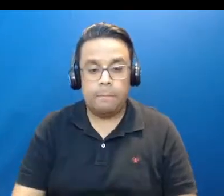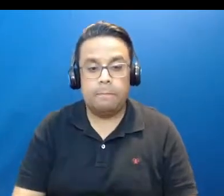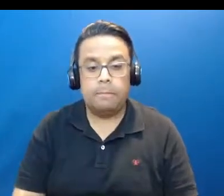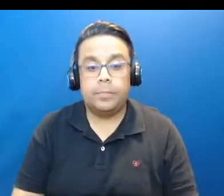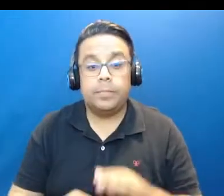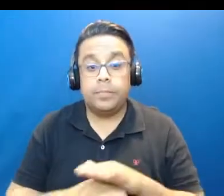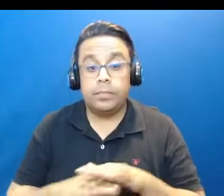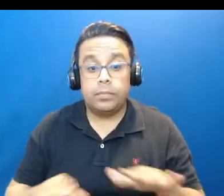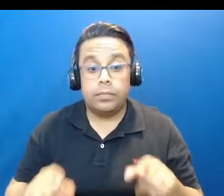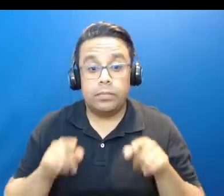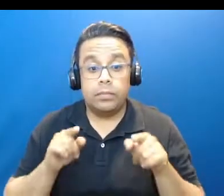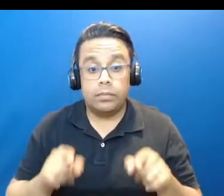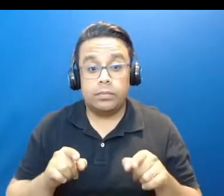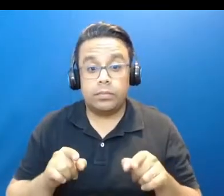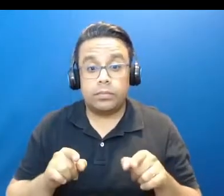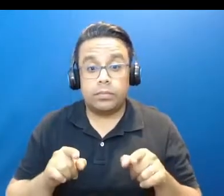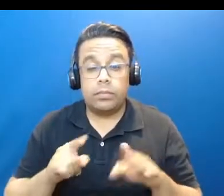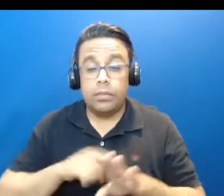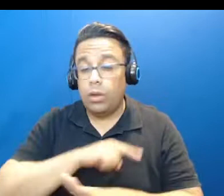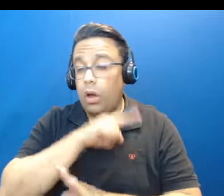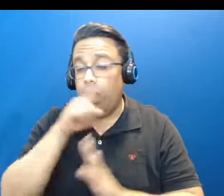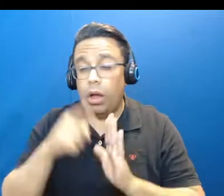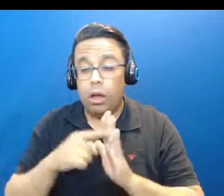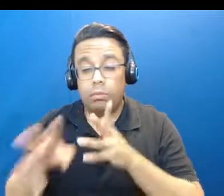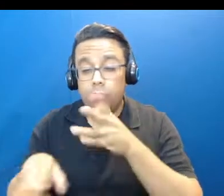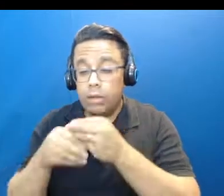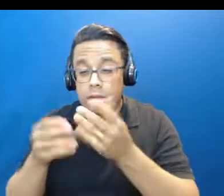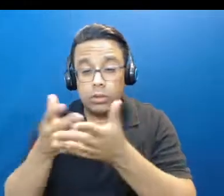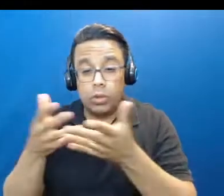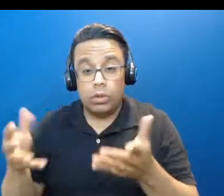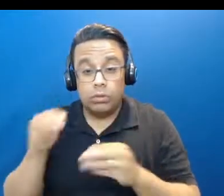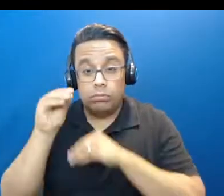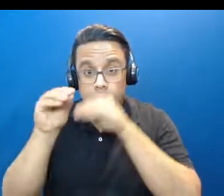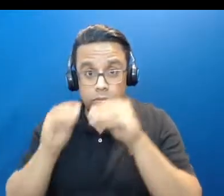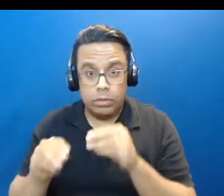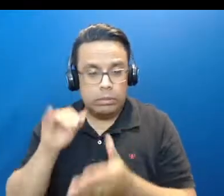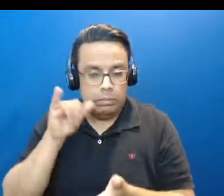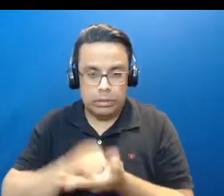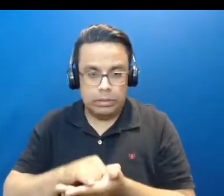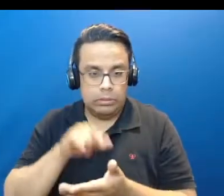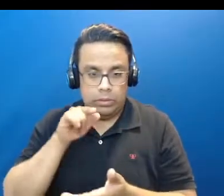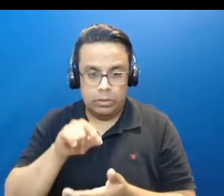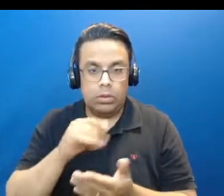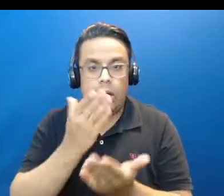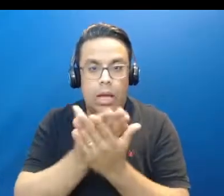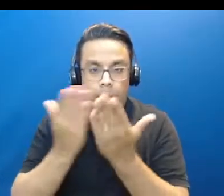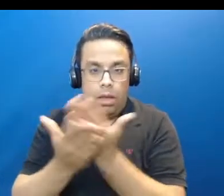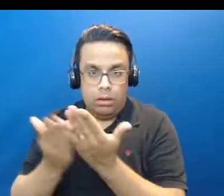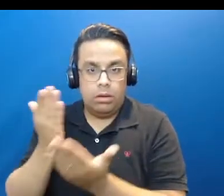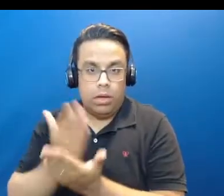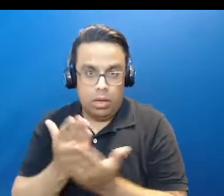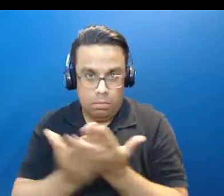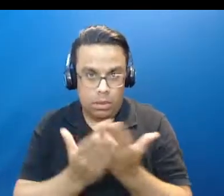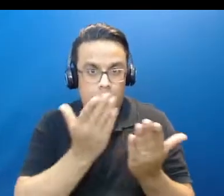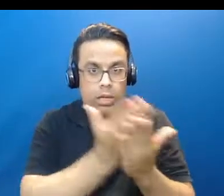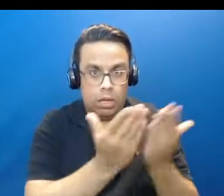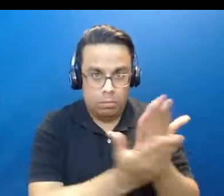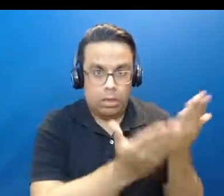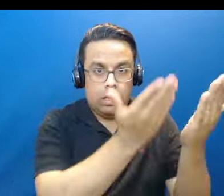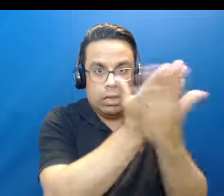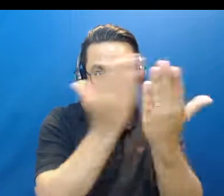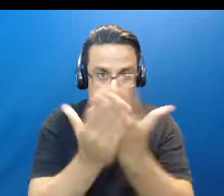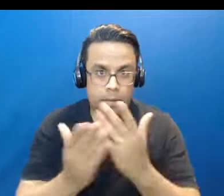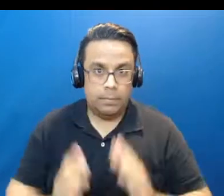y todos sus demás elementos de igual manera van adjudicados por capa. En esa capa